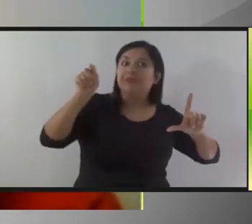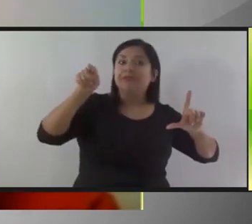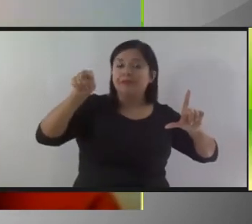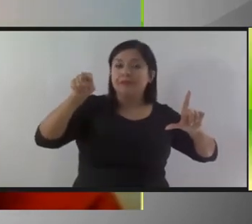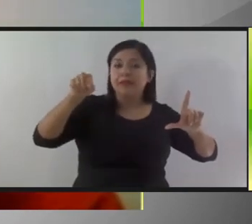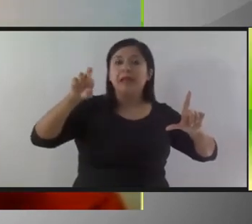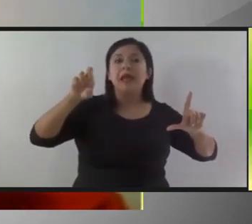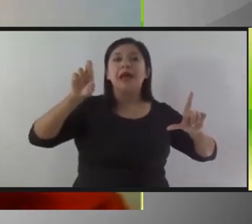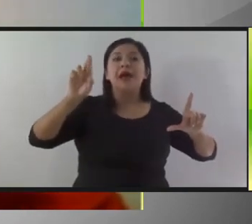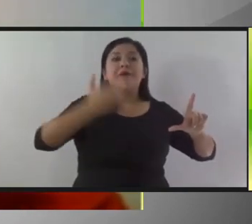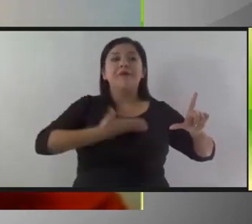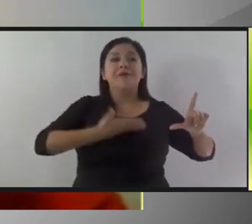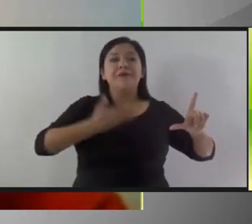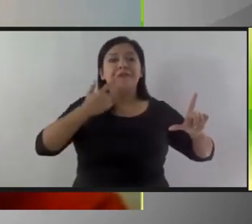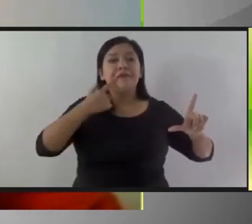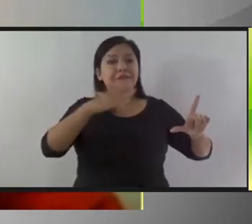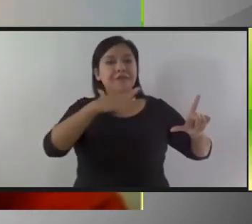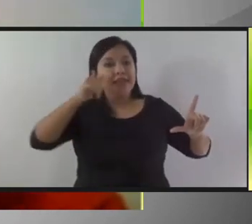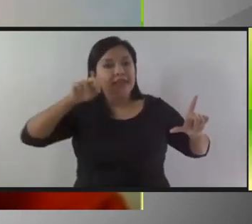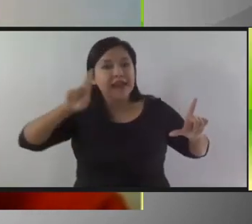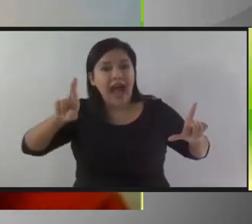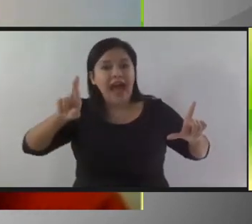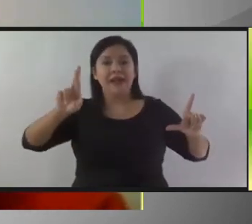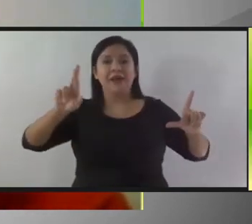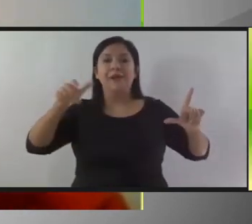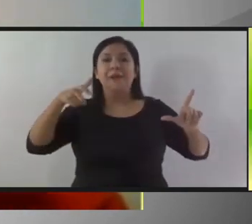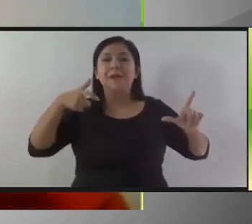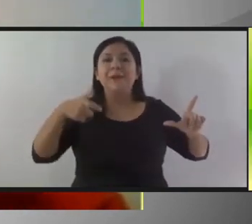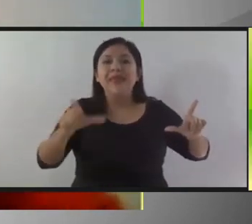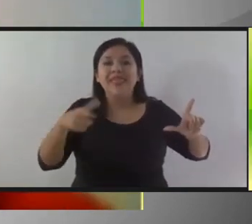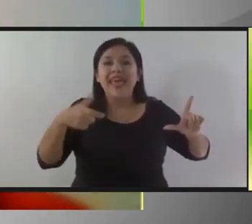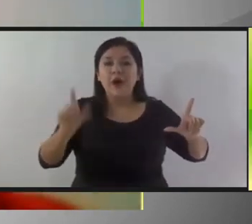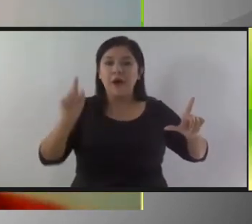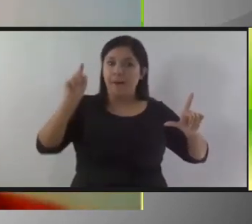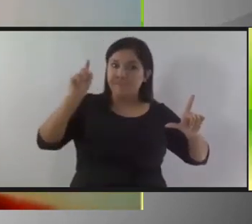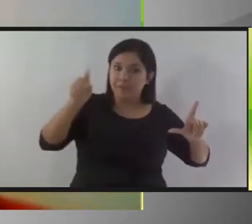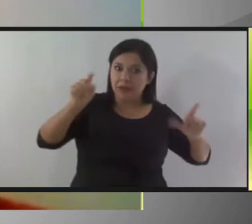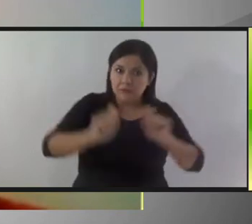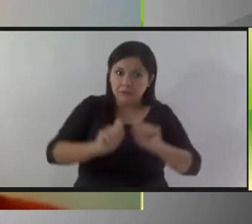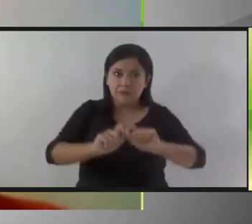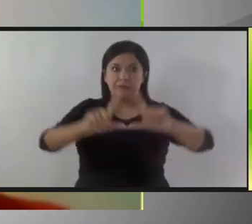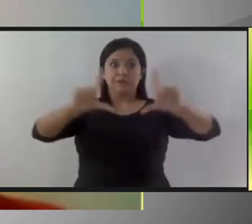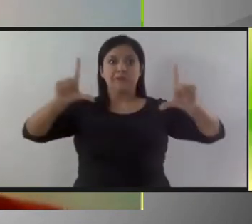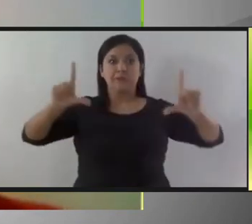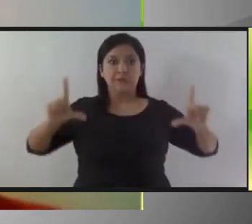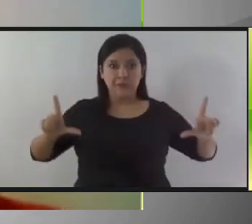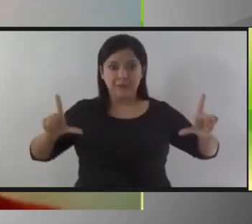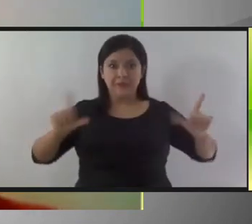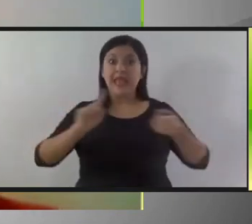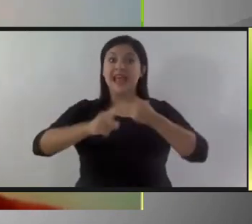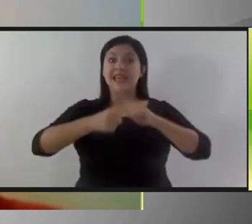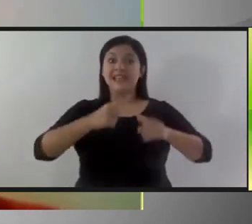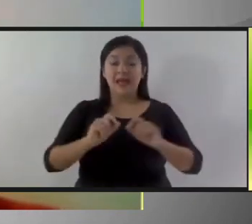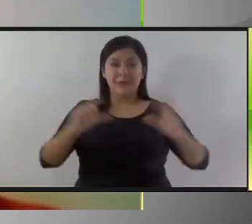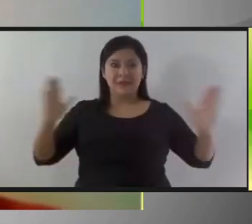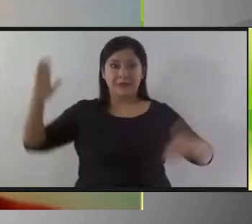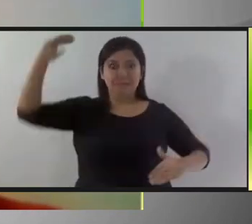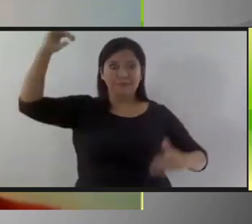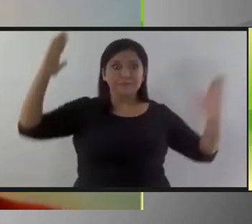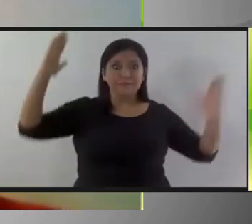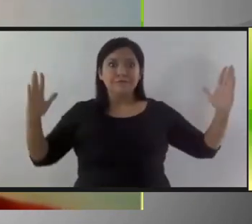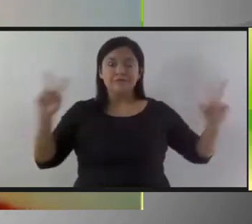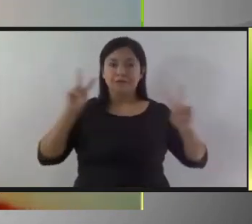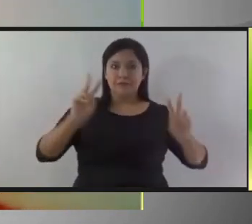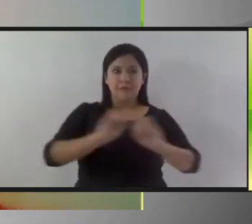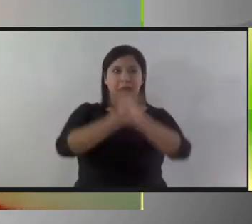Pin video o fijar video. Eso va a permitir que el intérprete aparezca en primer plano para las personas que